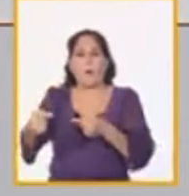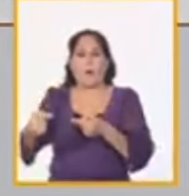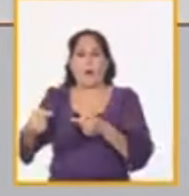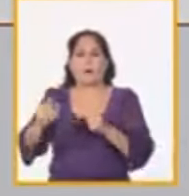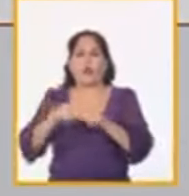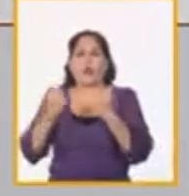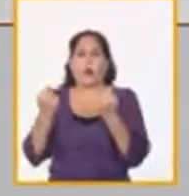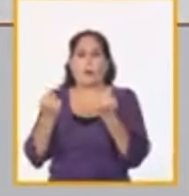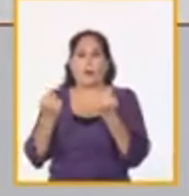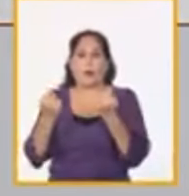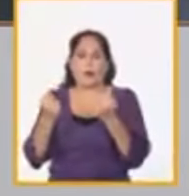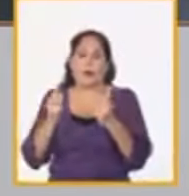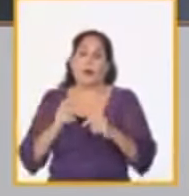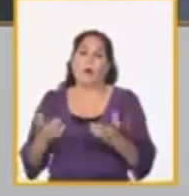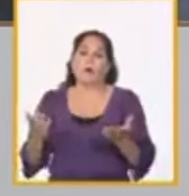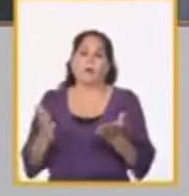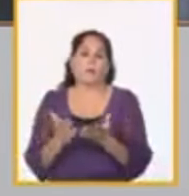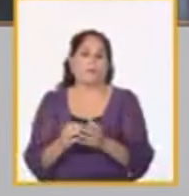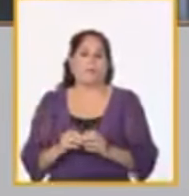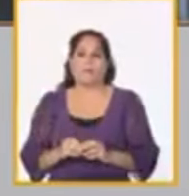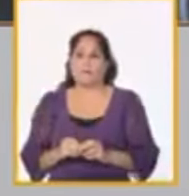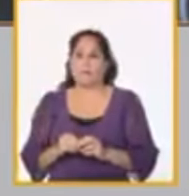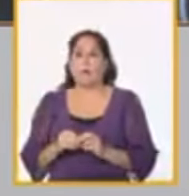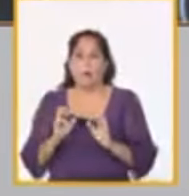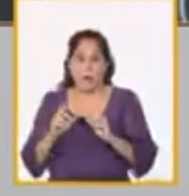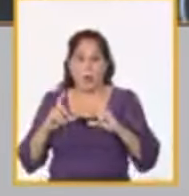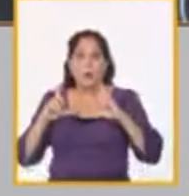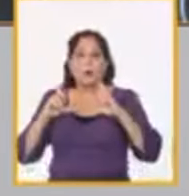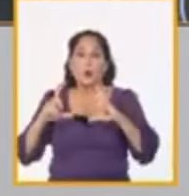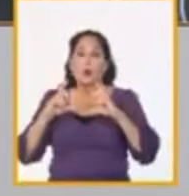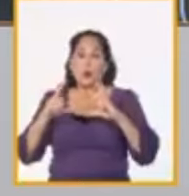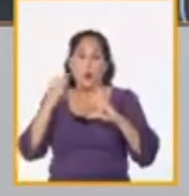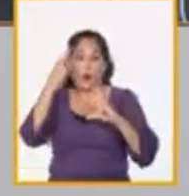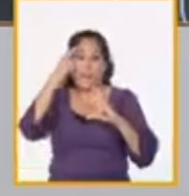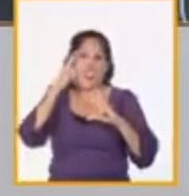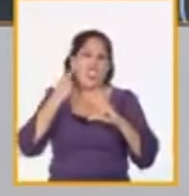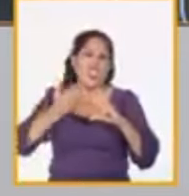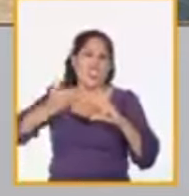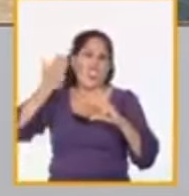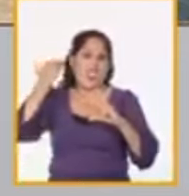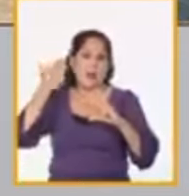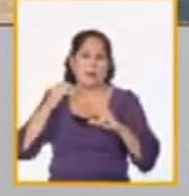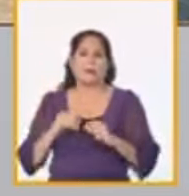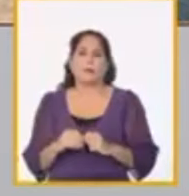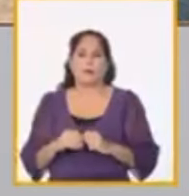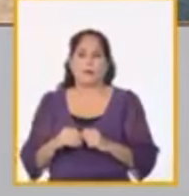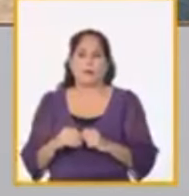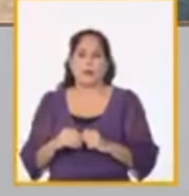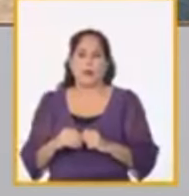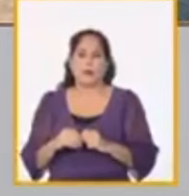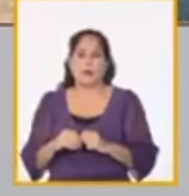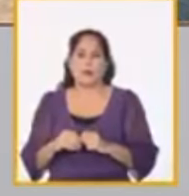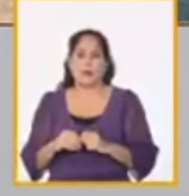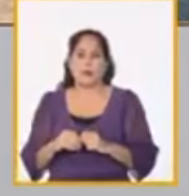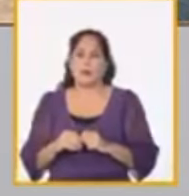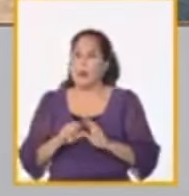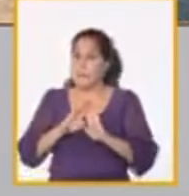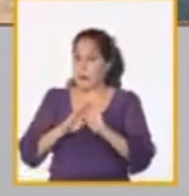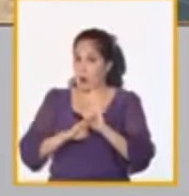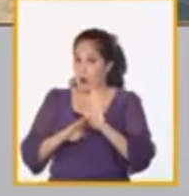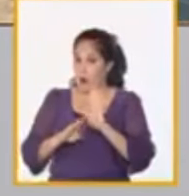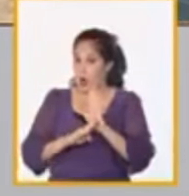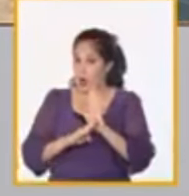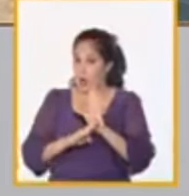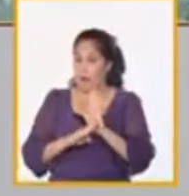rompió, porque realmente hay tuberías que tienen muchos años y muy mal estado que hay. El programa inversionista,